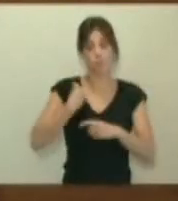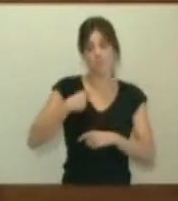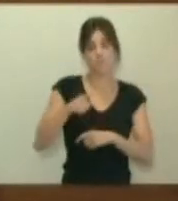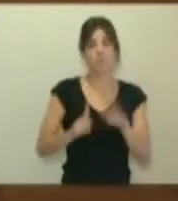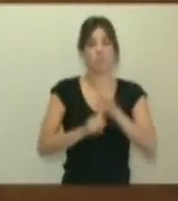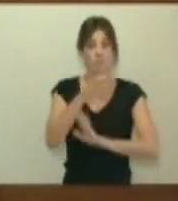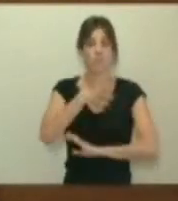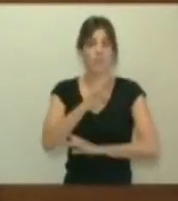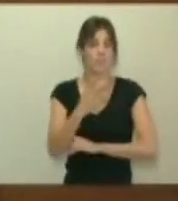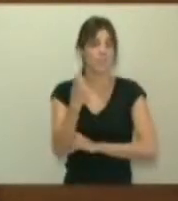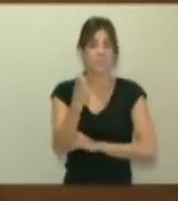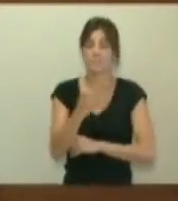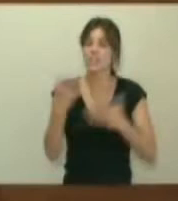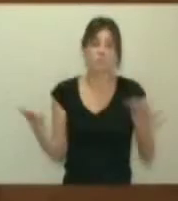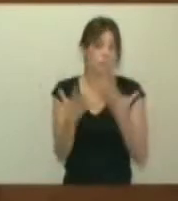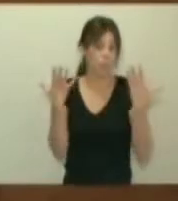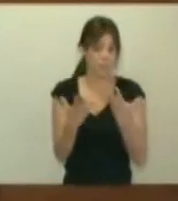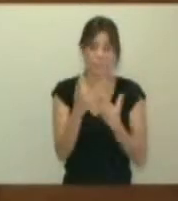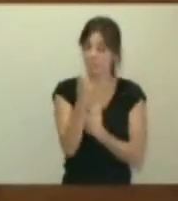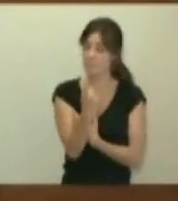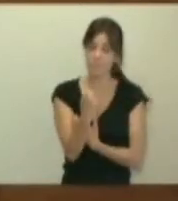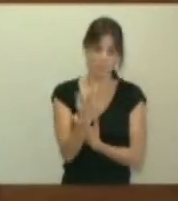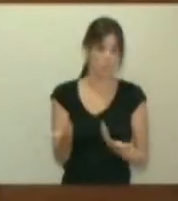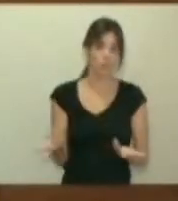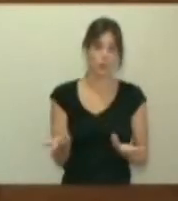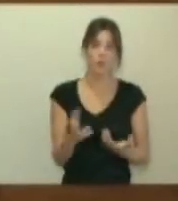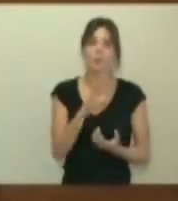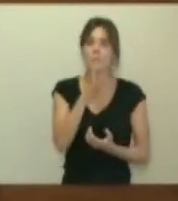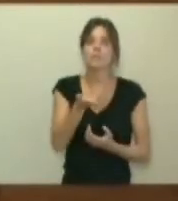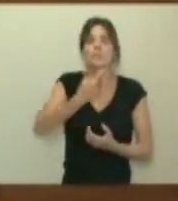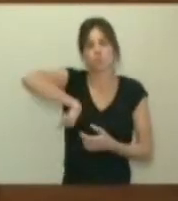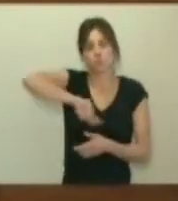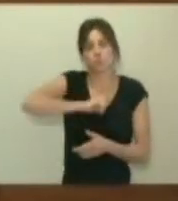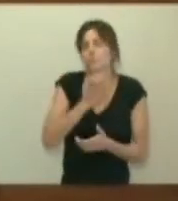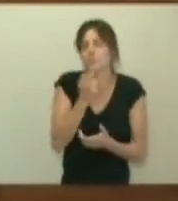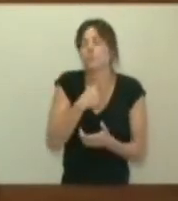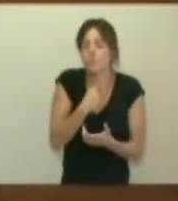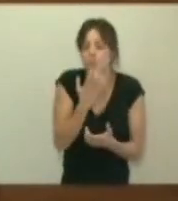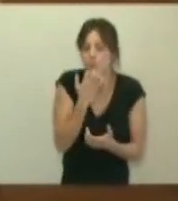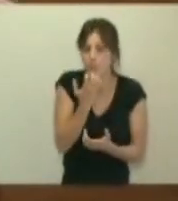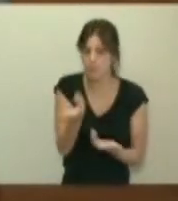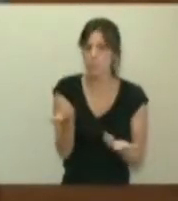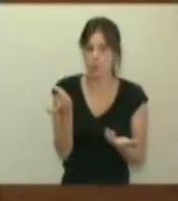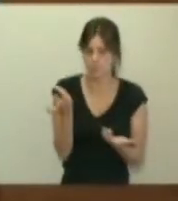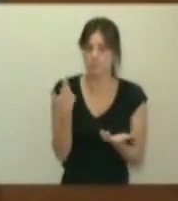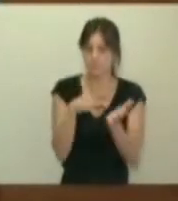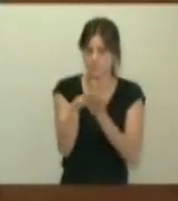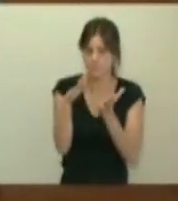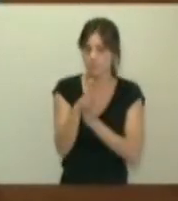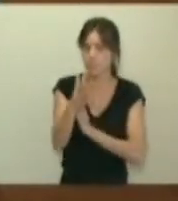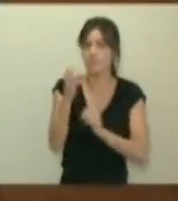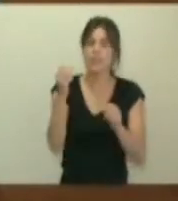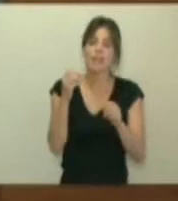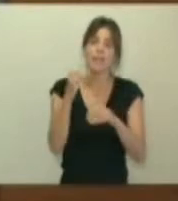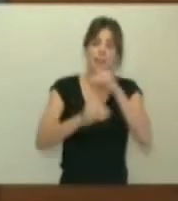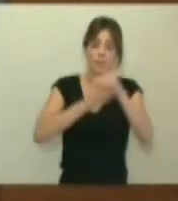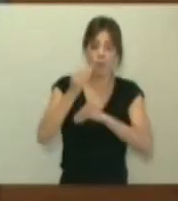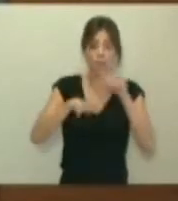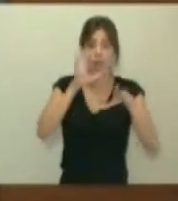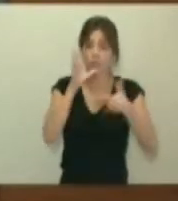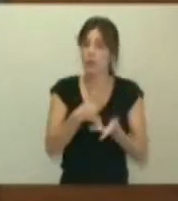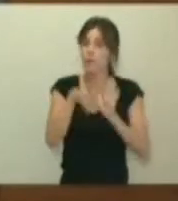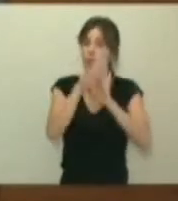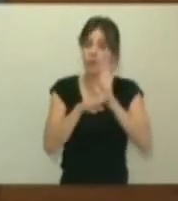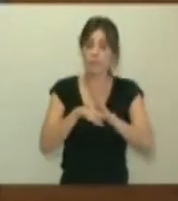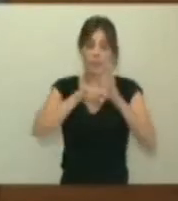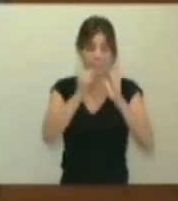absolutamente urgente y necesario. Voy a ponerles un ejemplo. La elaboración del actual programa integral para el fomento